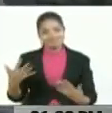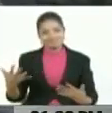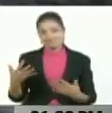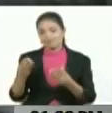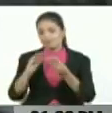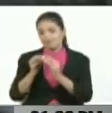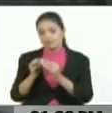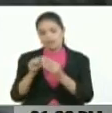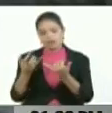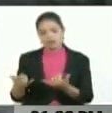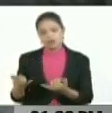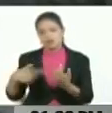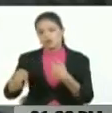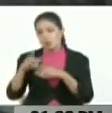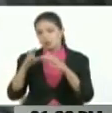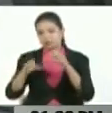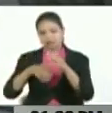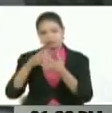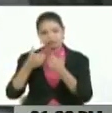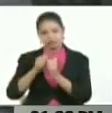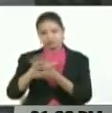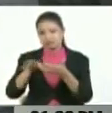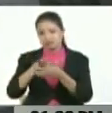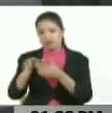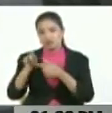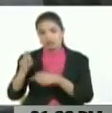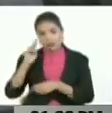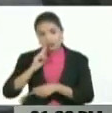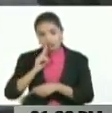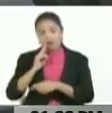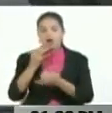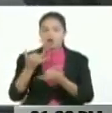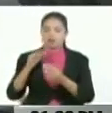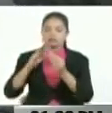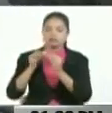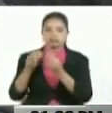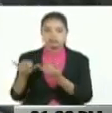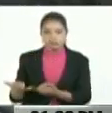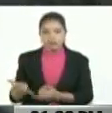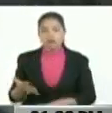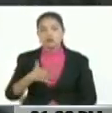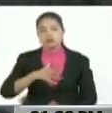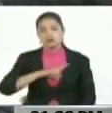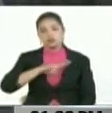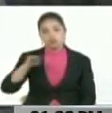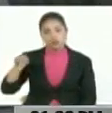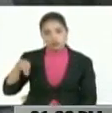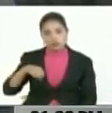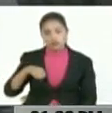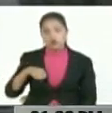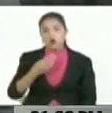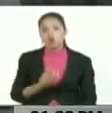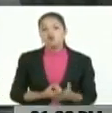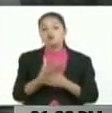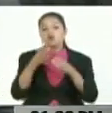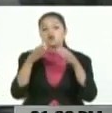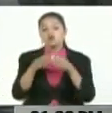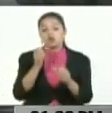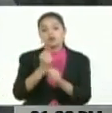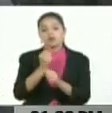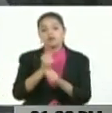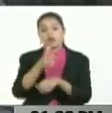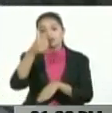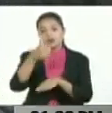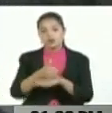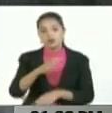las afectaciones ocurridas en el estado. Nosotros estamos creando los grupos de trabajo con el director